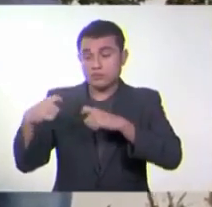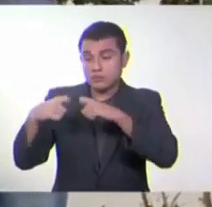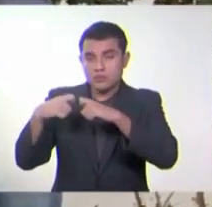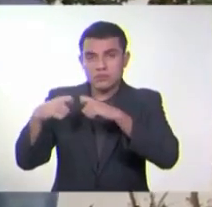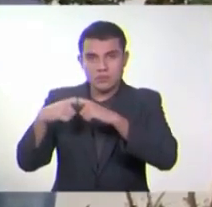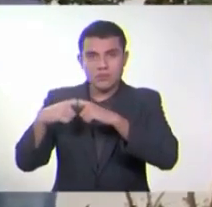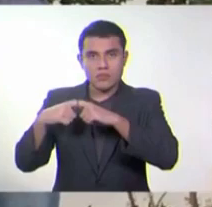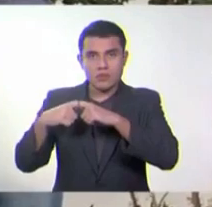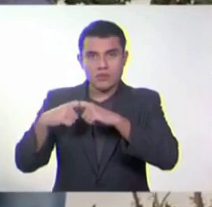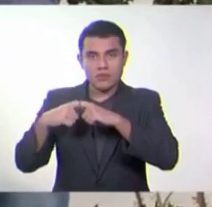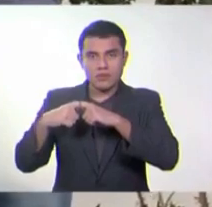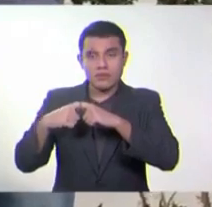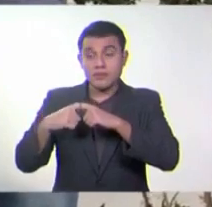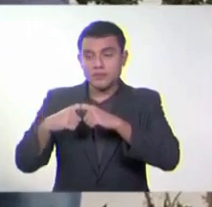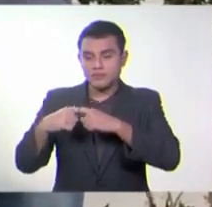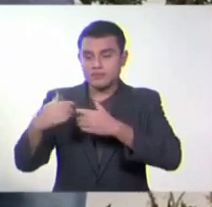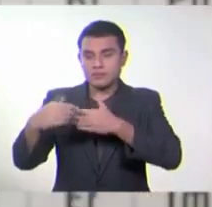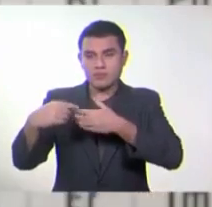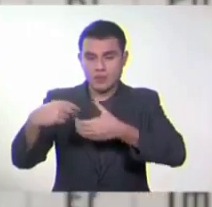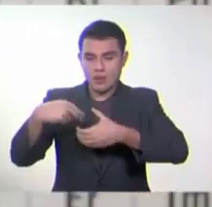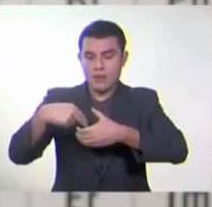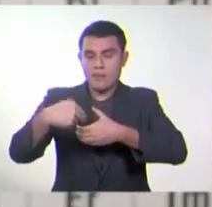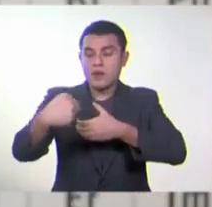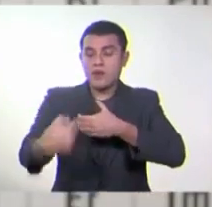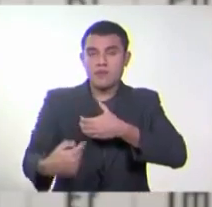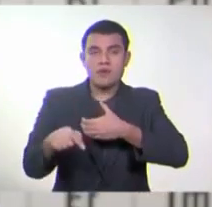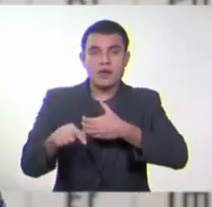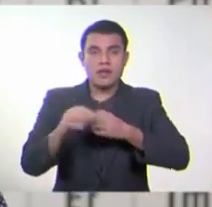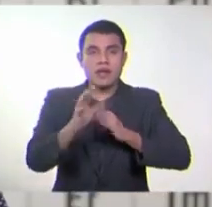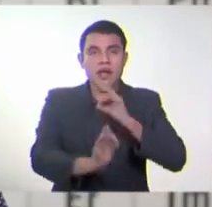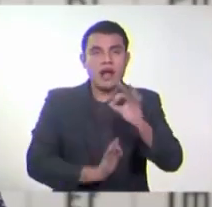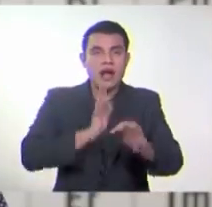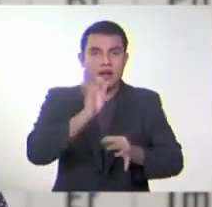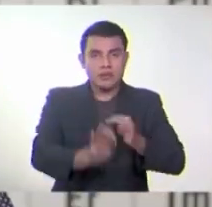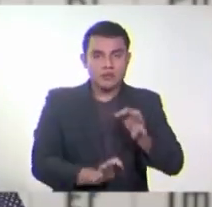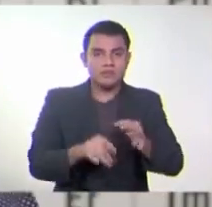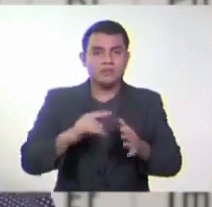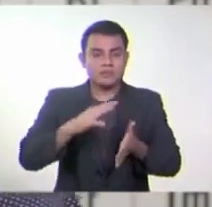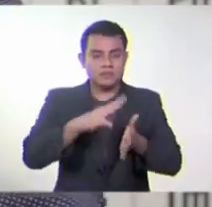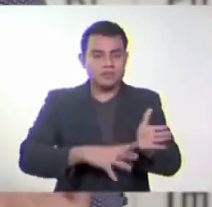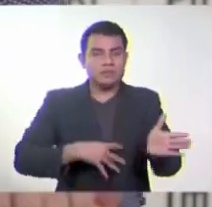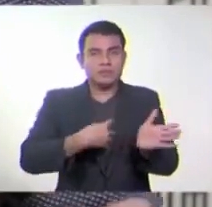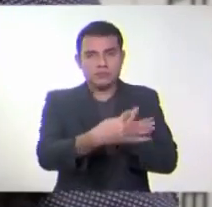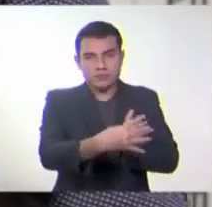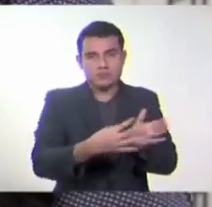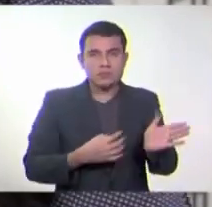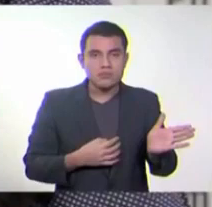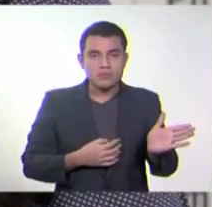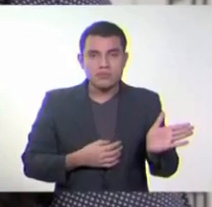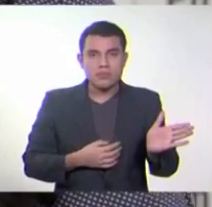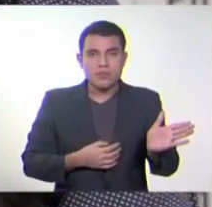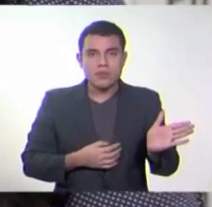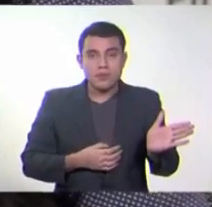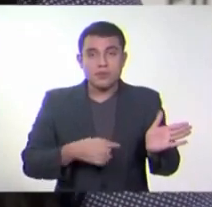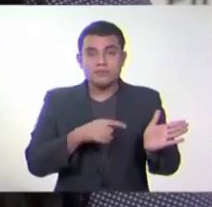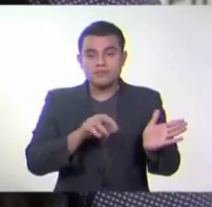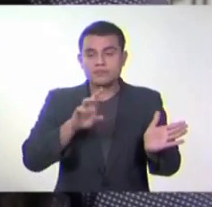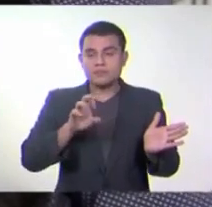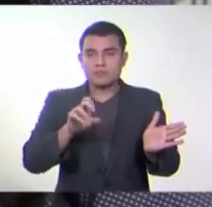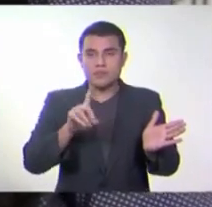más externo del átomo. Por tanto, en la tabla periódica, el radio